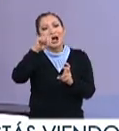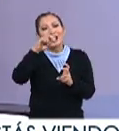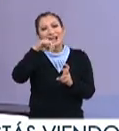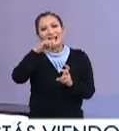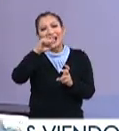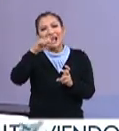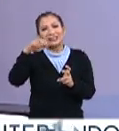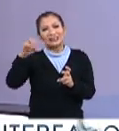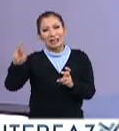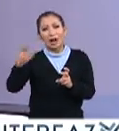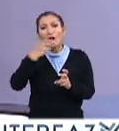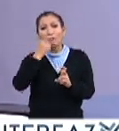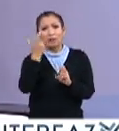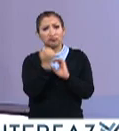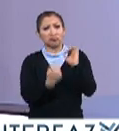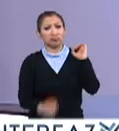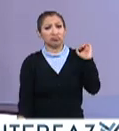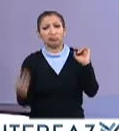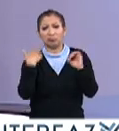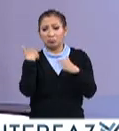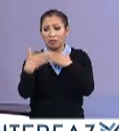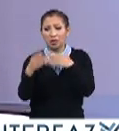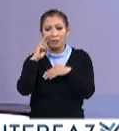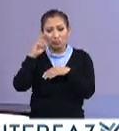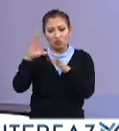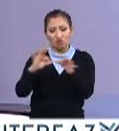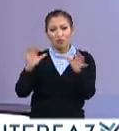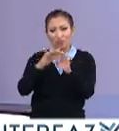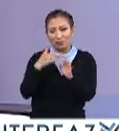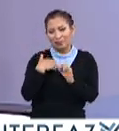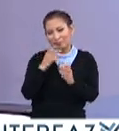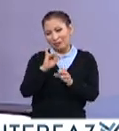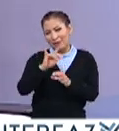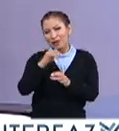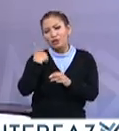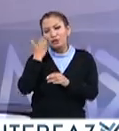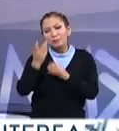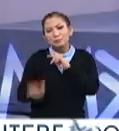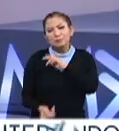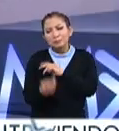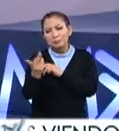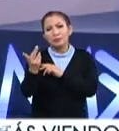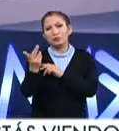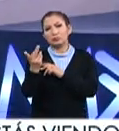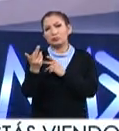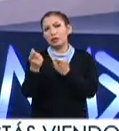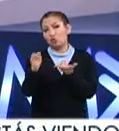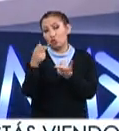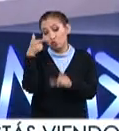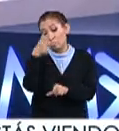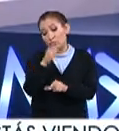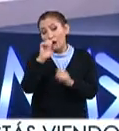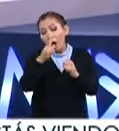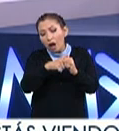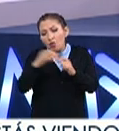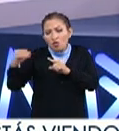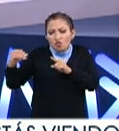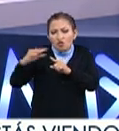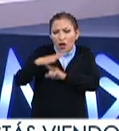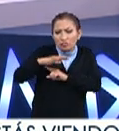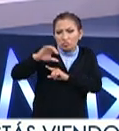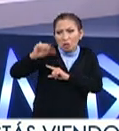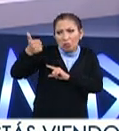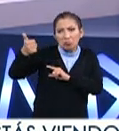un autor verdaderamente sui generis por como lo describes, querido Javier. Yo quería preguntarte si detectaste alguna